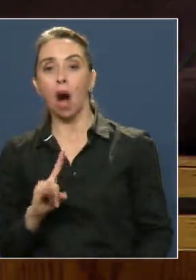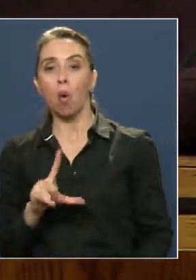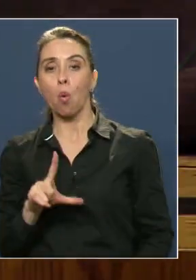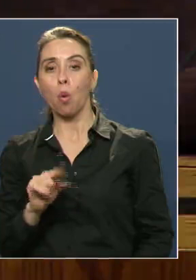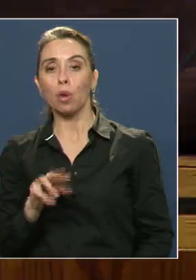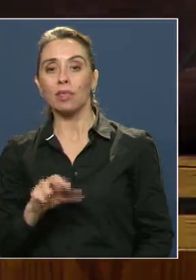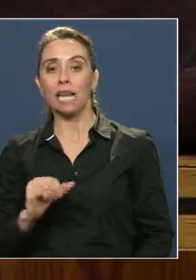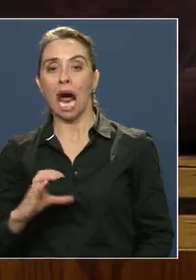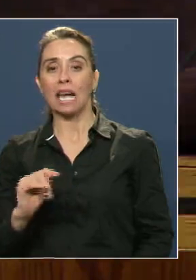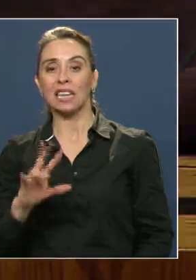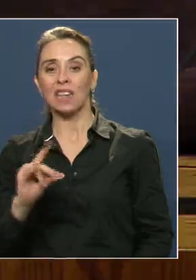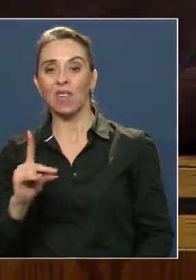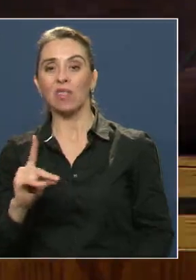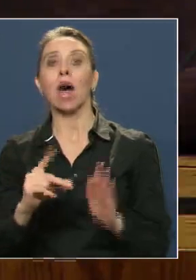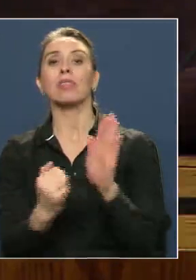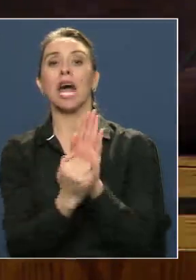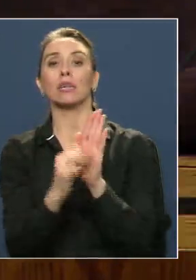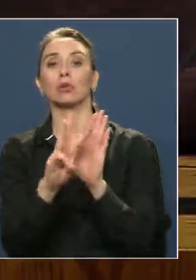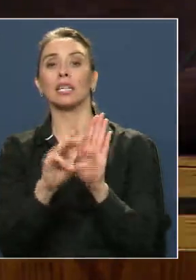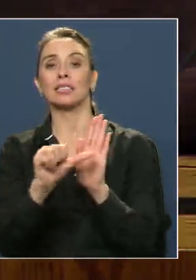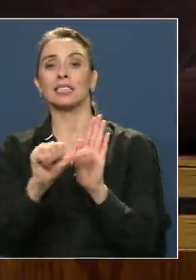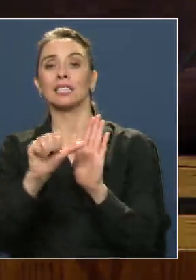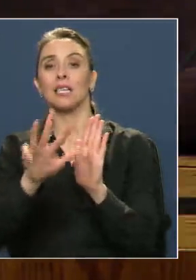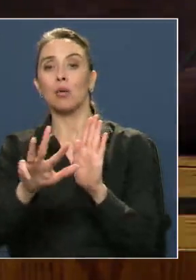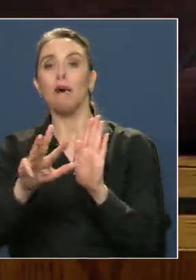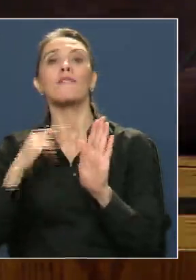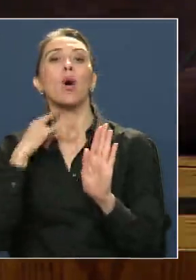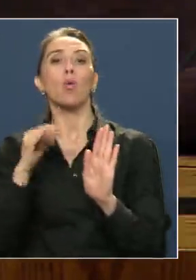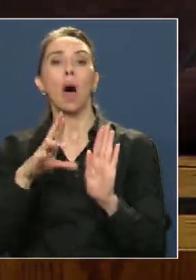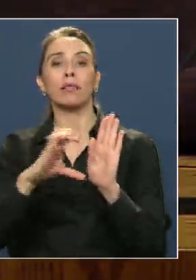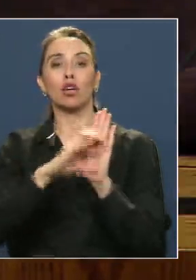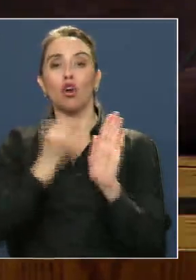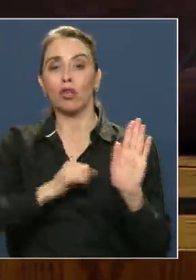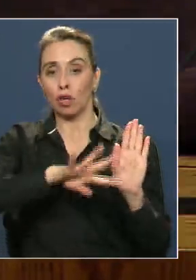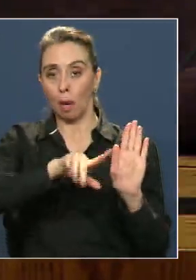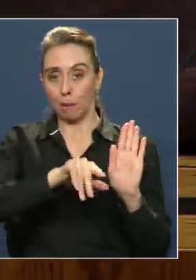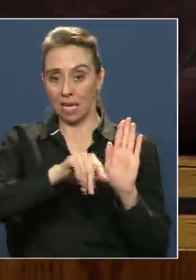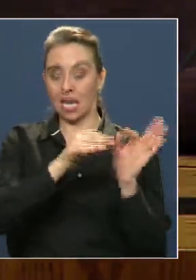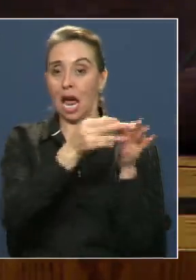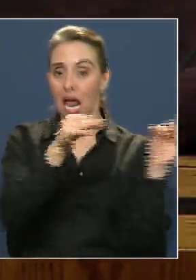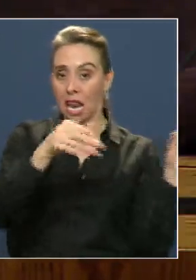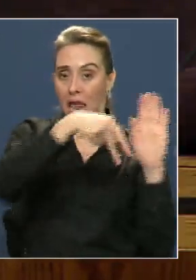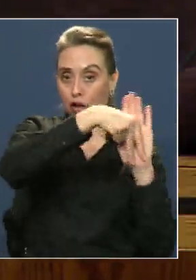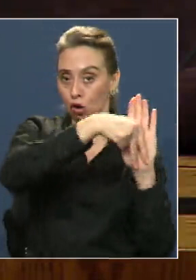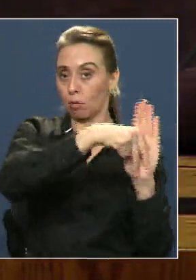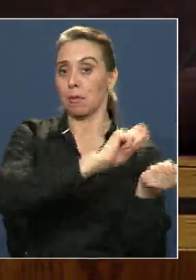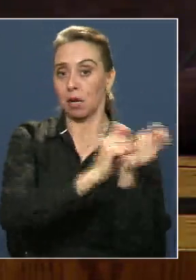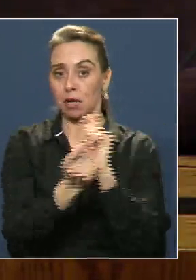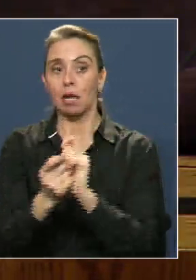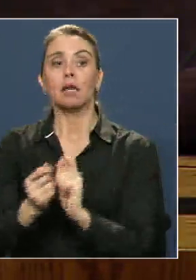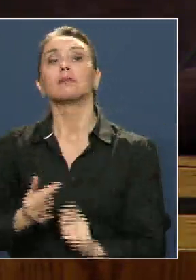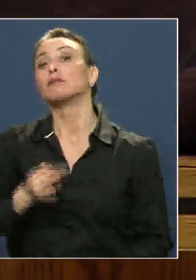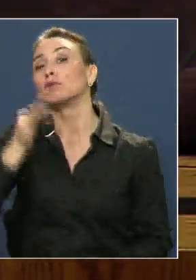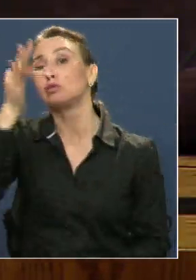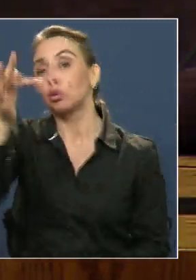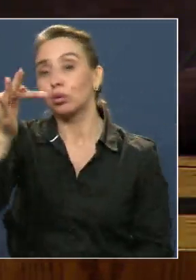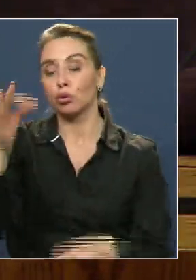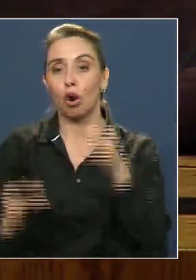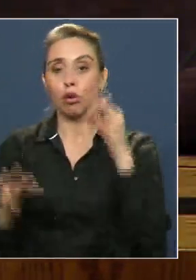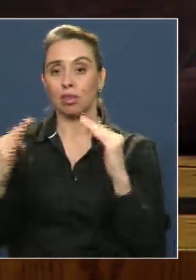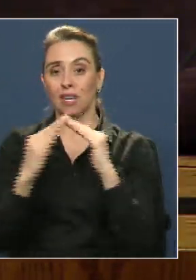del artículo 369.4 del Código Penal, y el día de mañana, como es probable, el